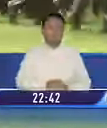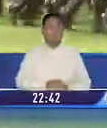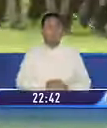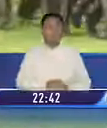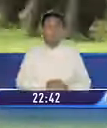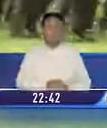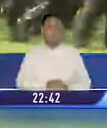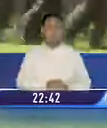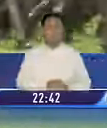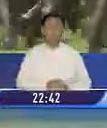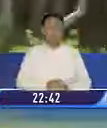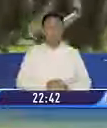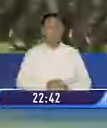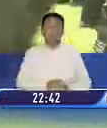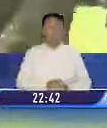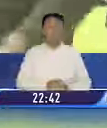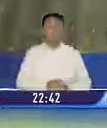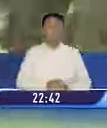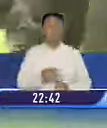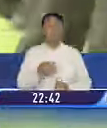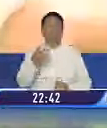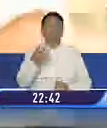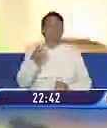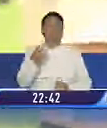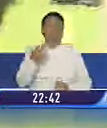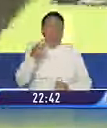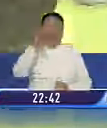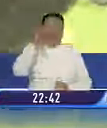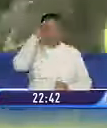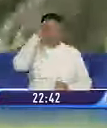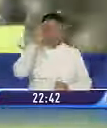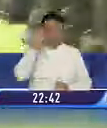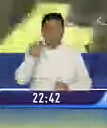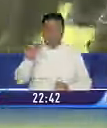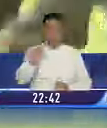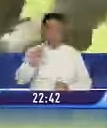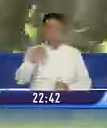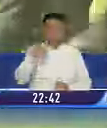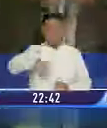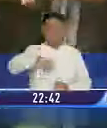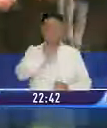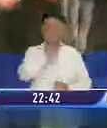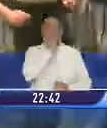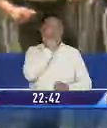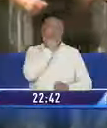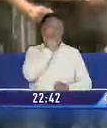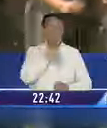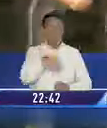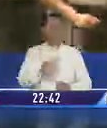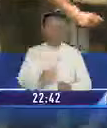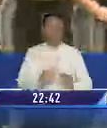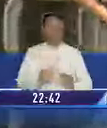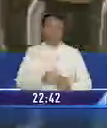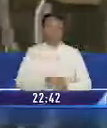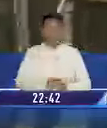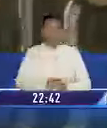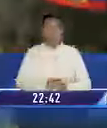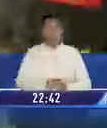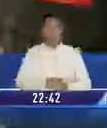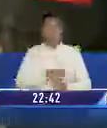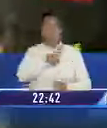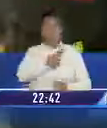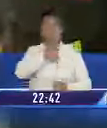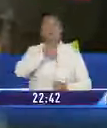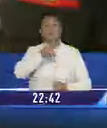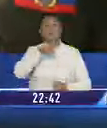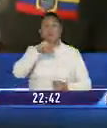En contexto, los 14 cadetes habrían sido notificados por cometer faltas leves y graves. De otra parte, 28 más se asegura